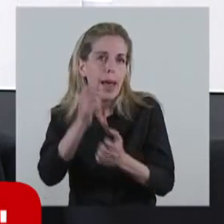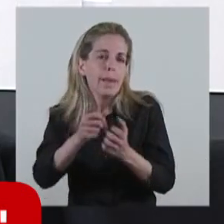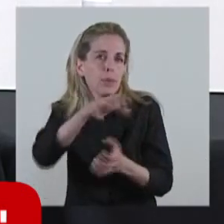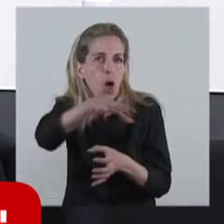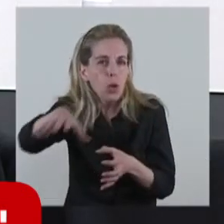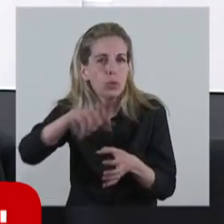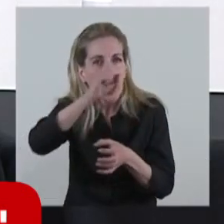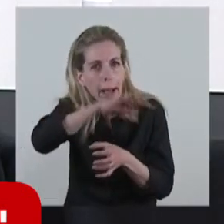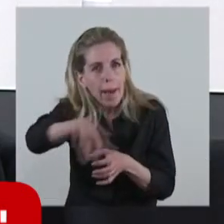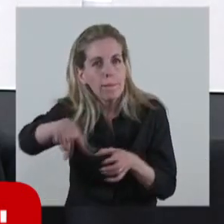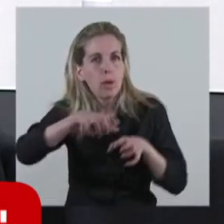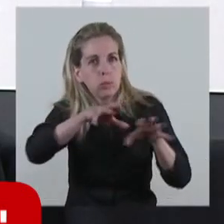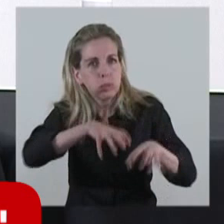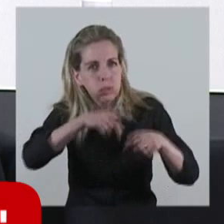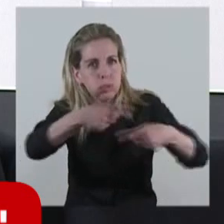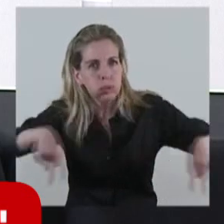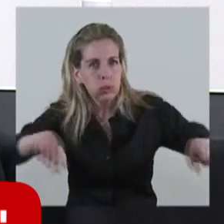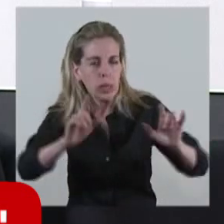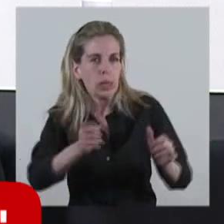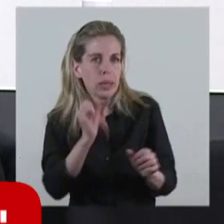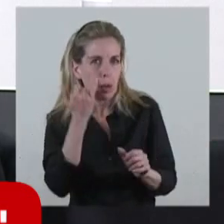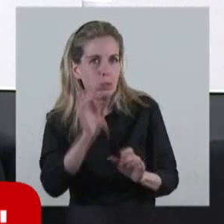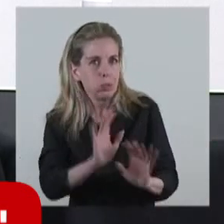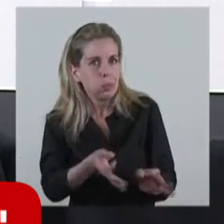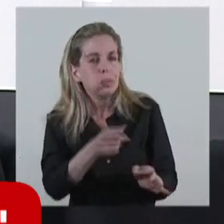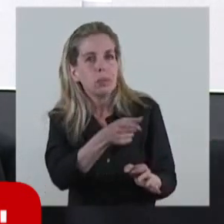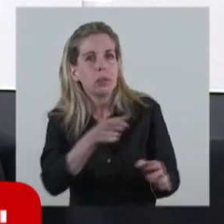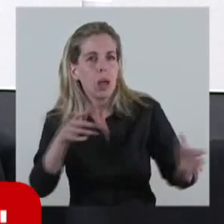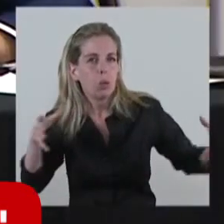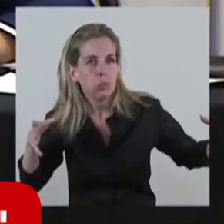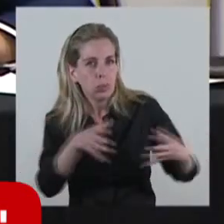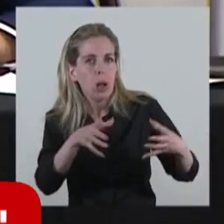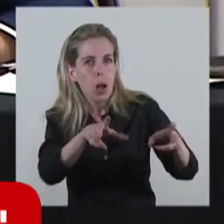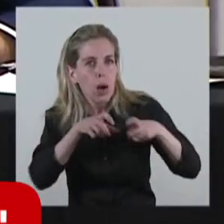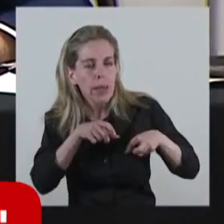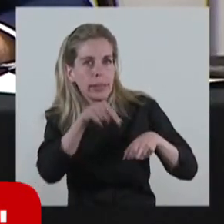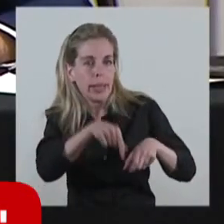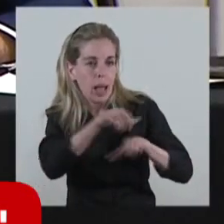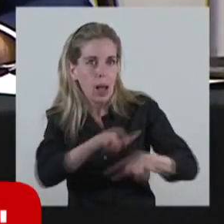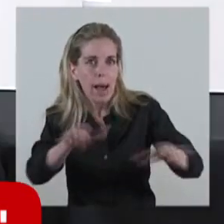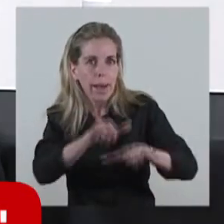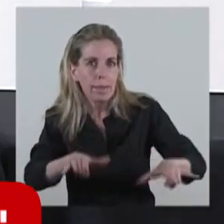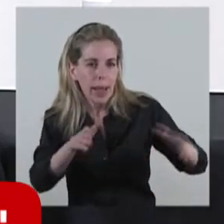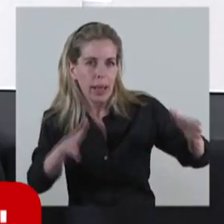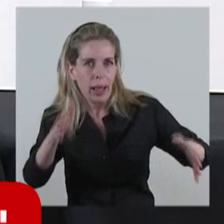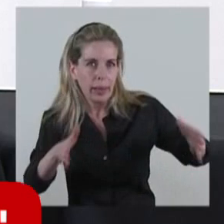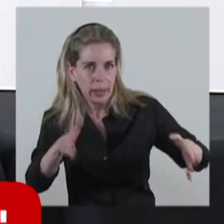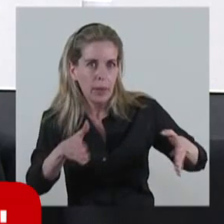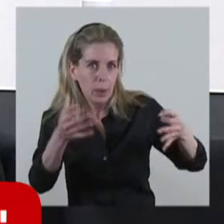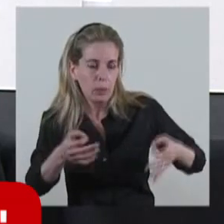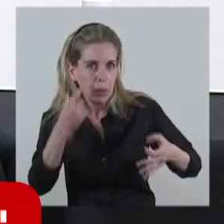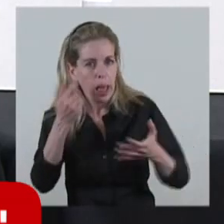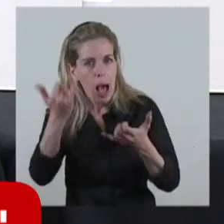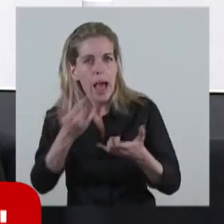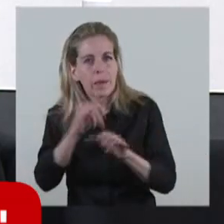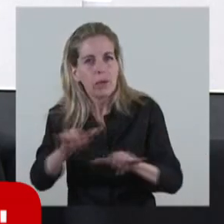que han tenido una acumulación importante durante esta campaña, de acuerdo a nuestros